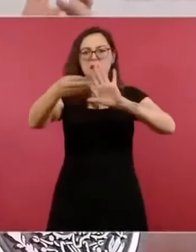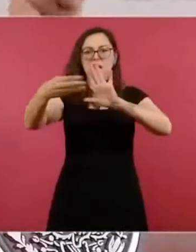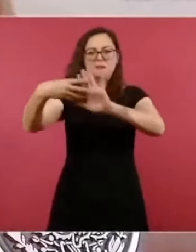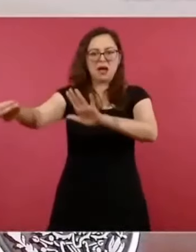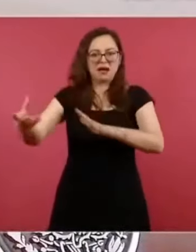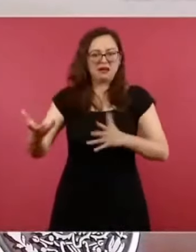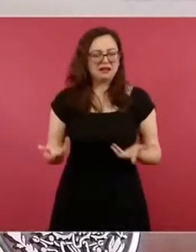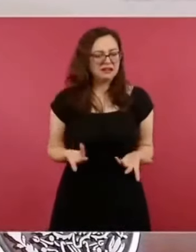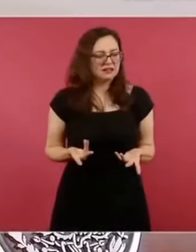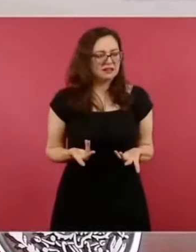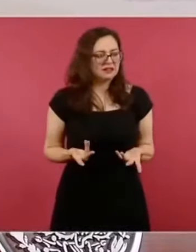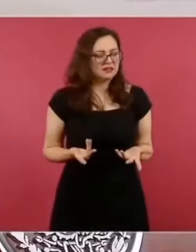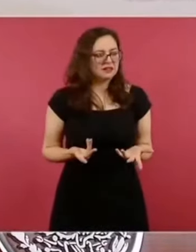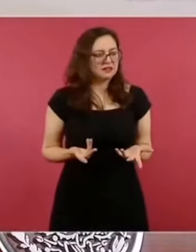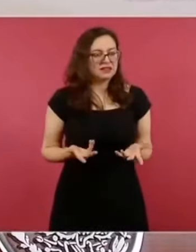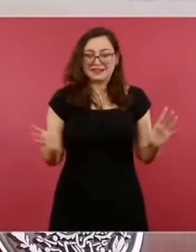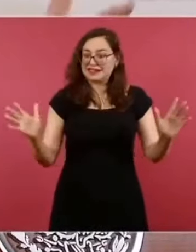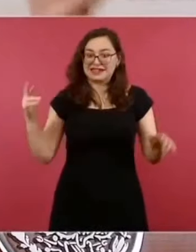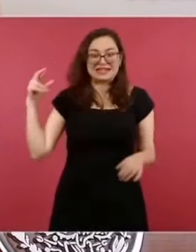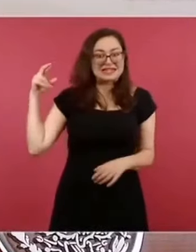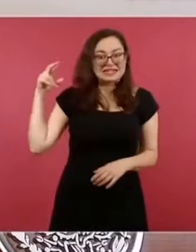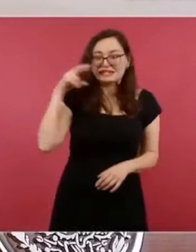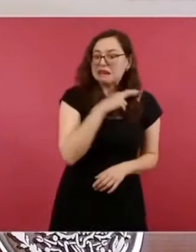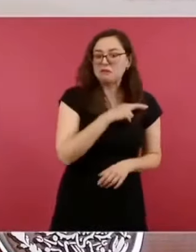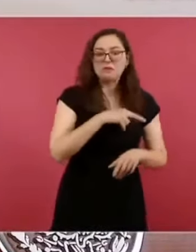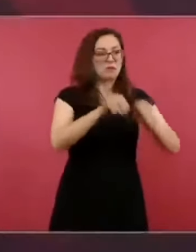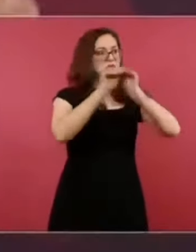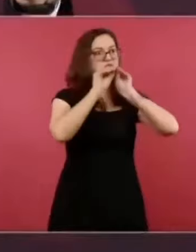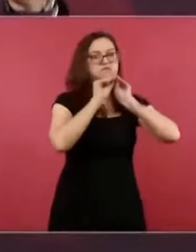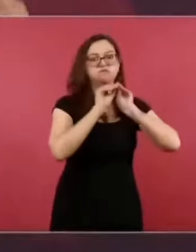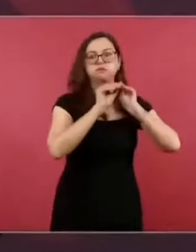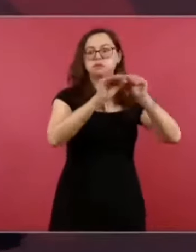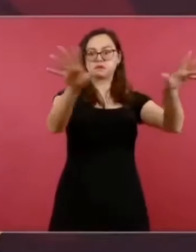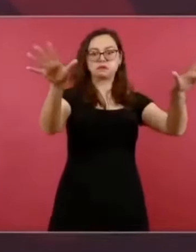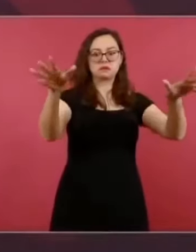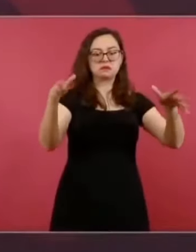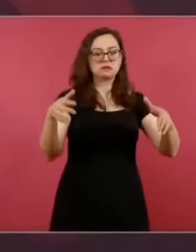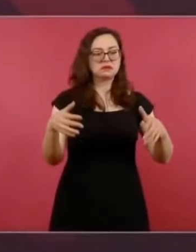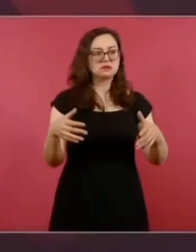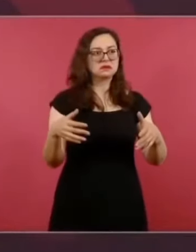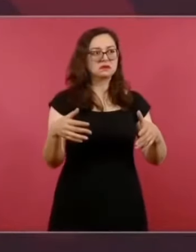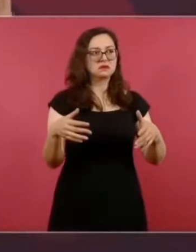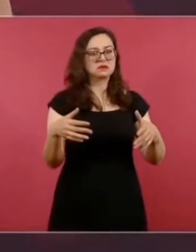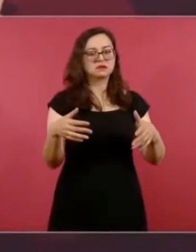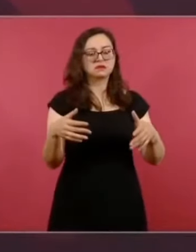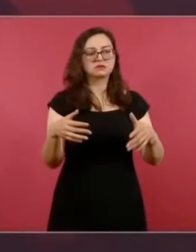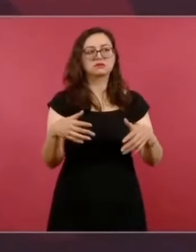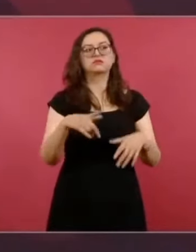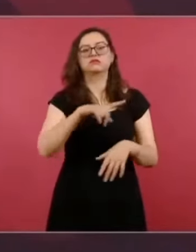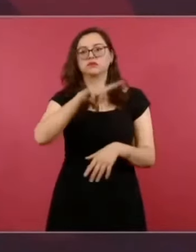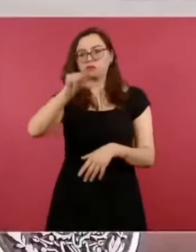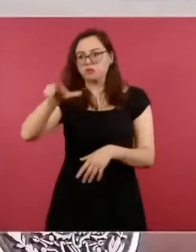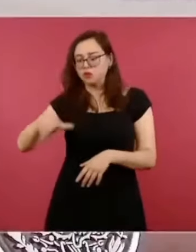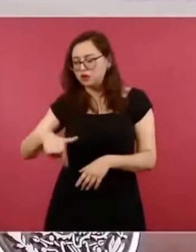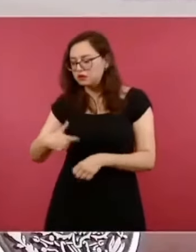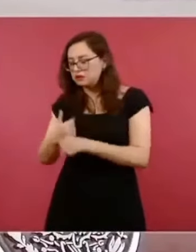¿Y ustedes creen, después que se aclaró que era falso,